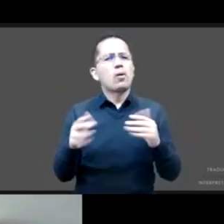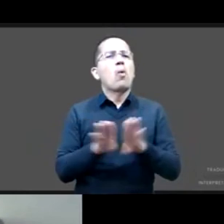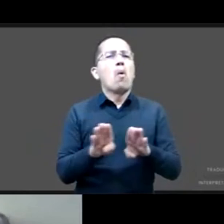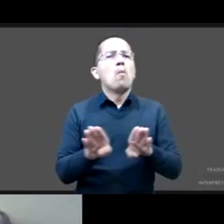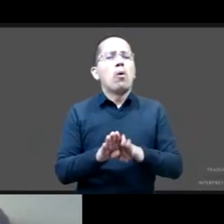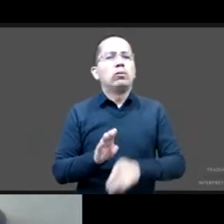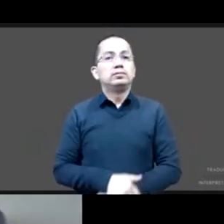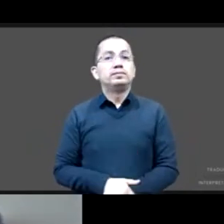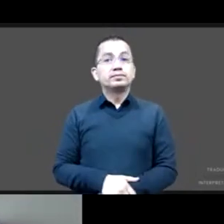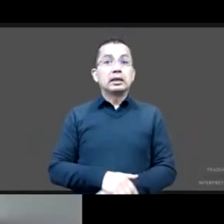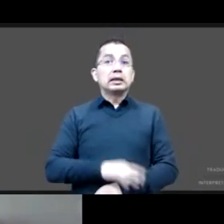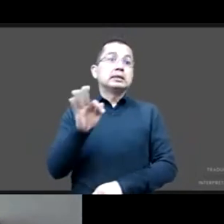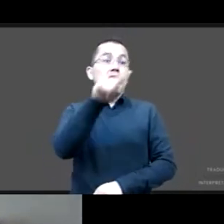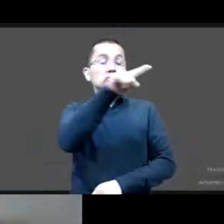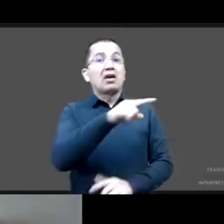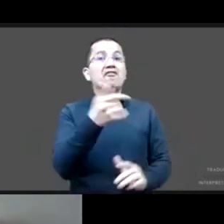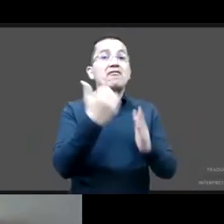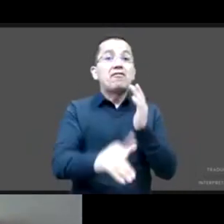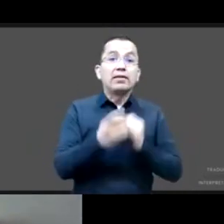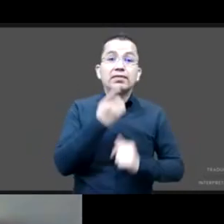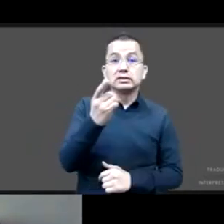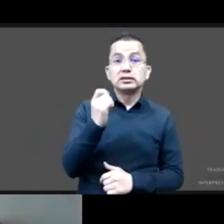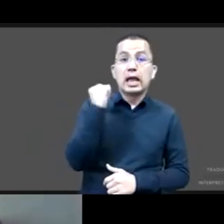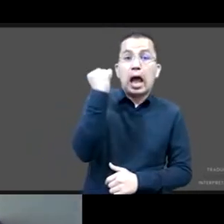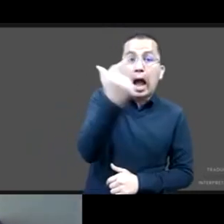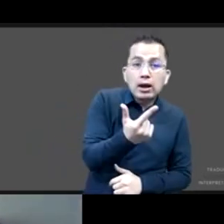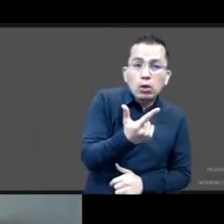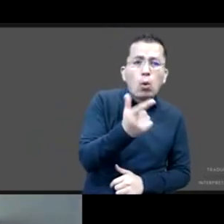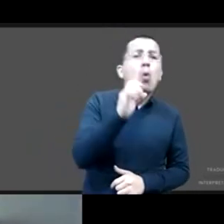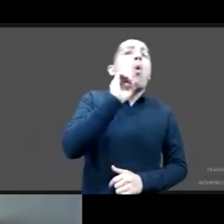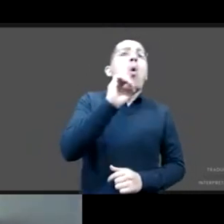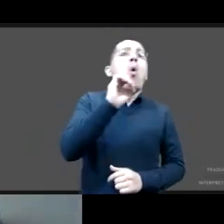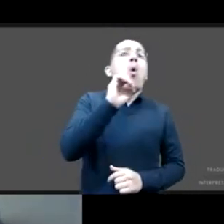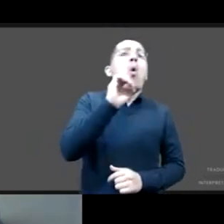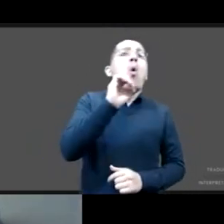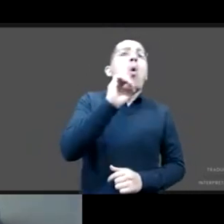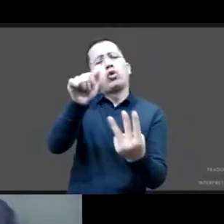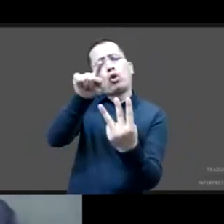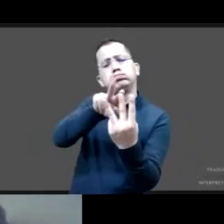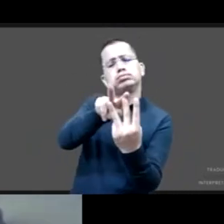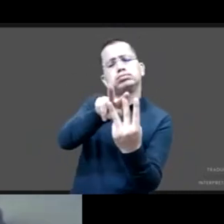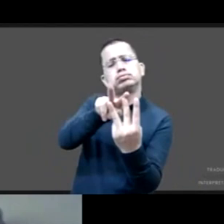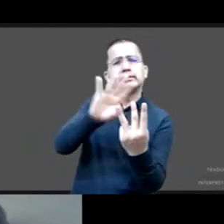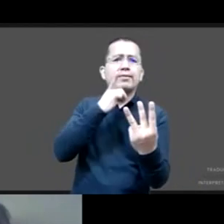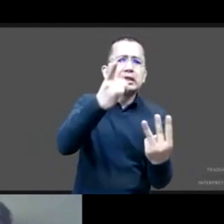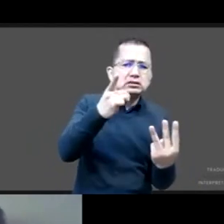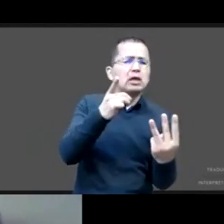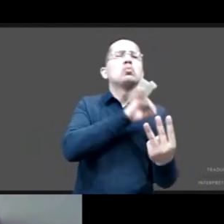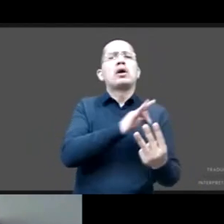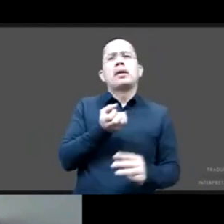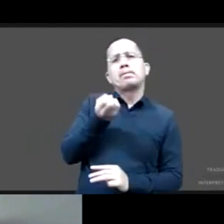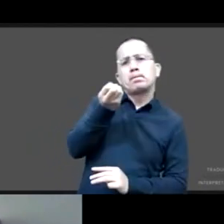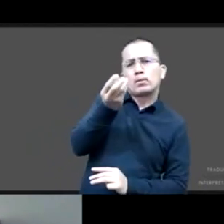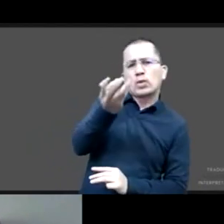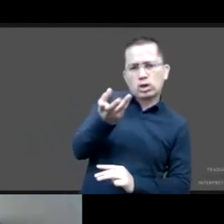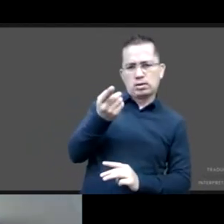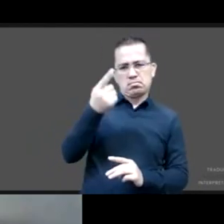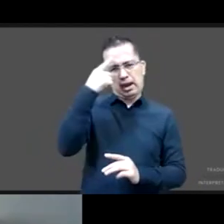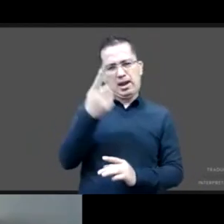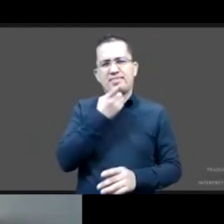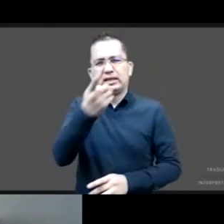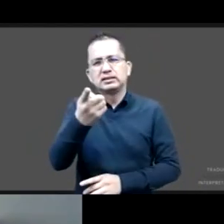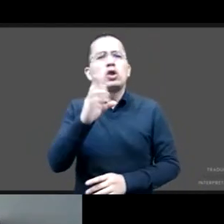dicho pudieran decir qué de lo que otros dijeron podrían compartir también en términos de interpelación en términos de